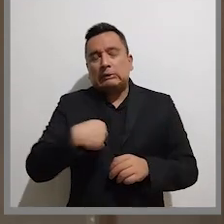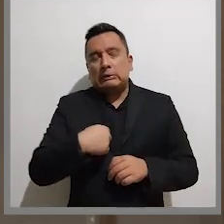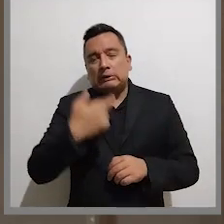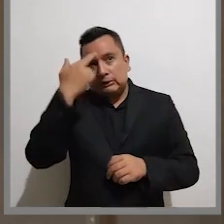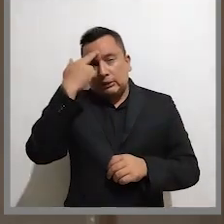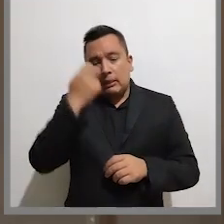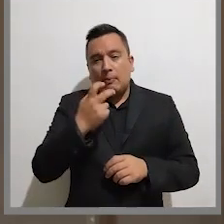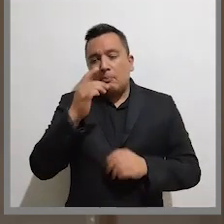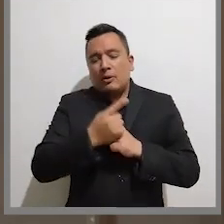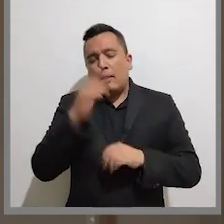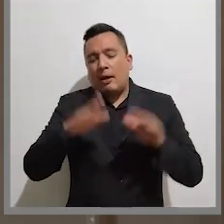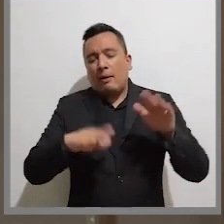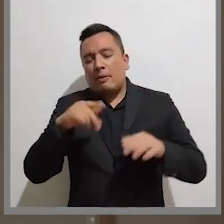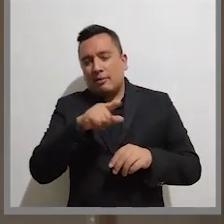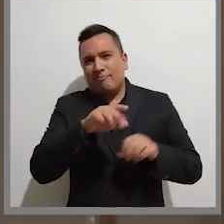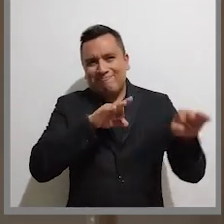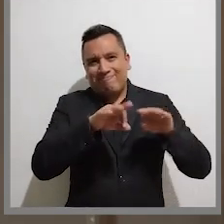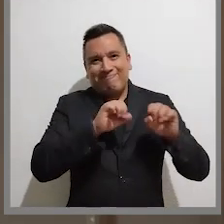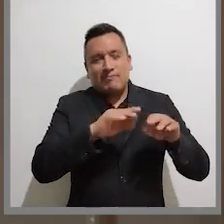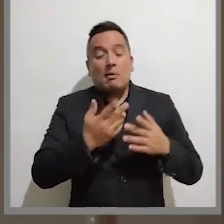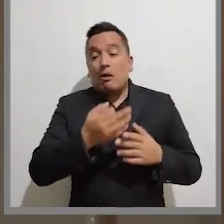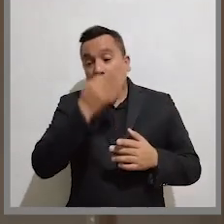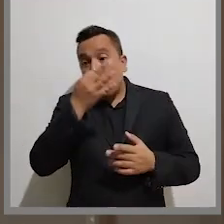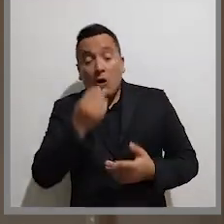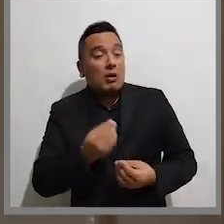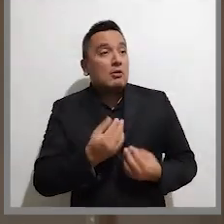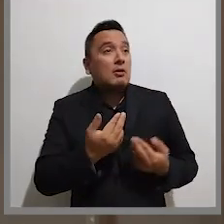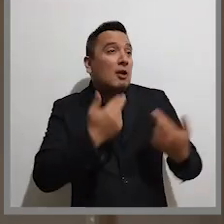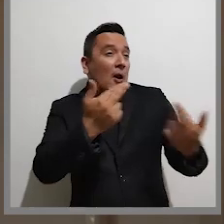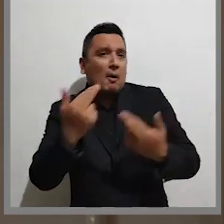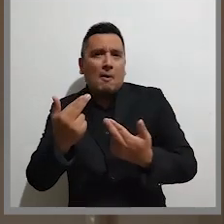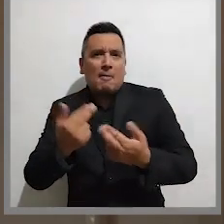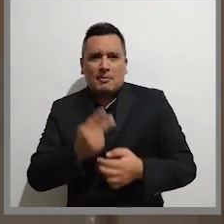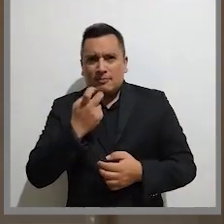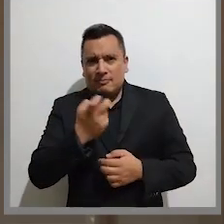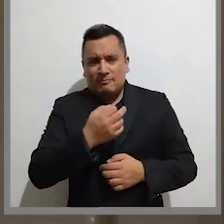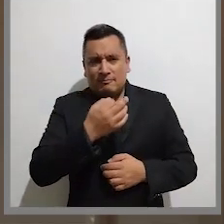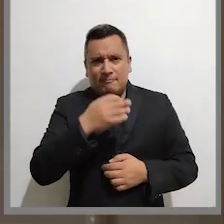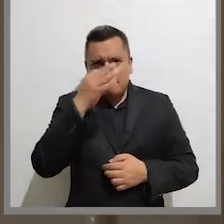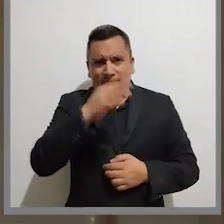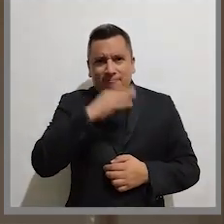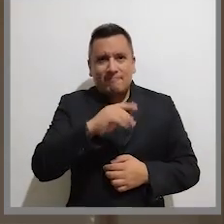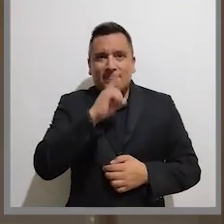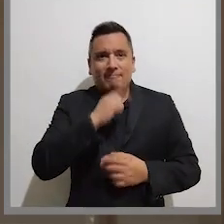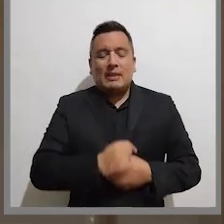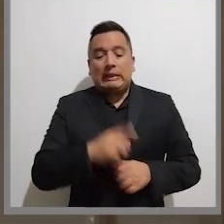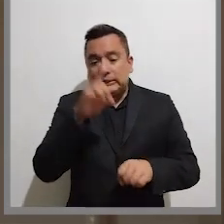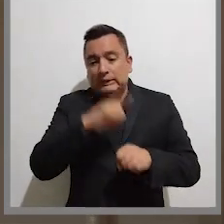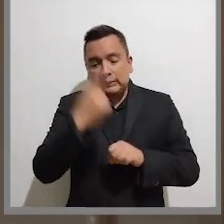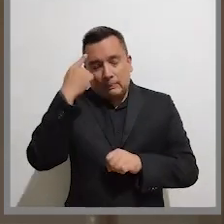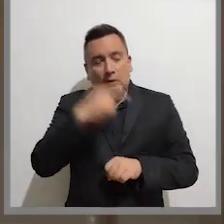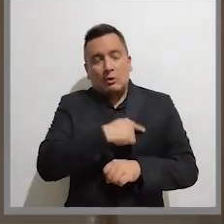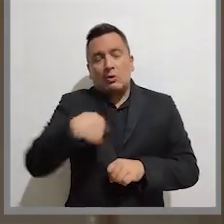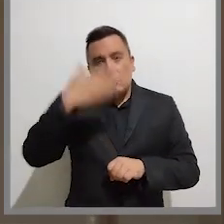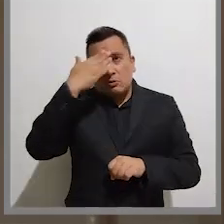porque luego por ahí empiezan a regalar flores en las oficinas, etcétera. No es un día de festejo para nada, es un día de conmemoración